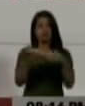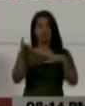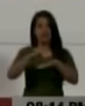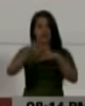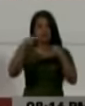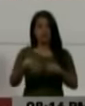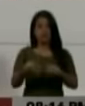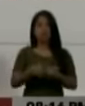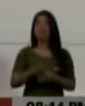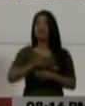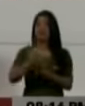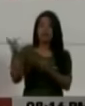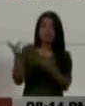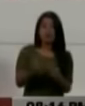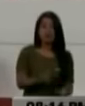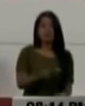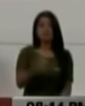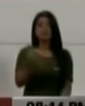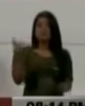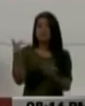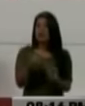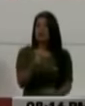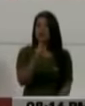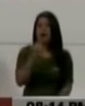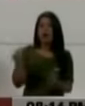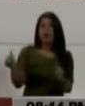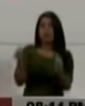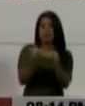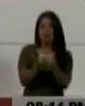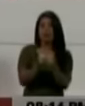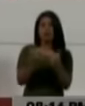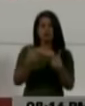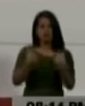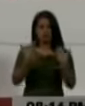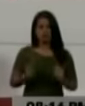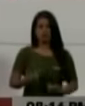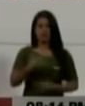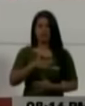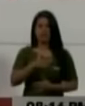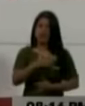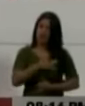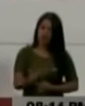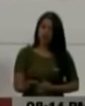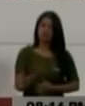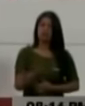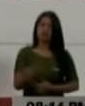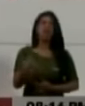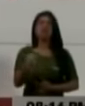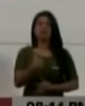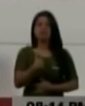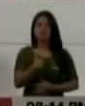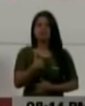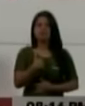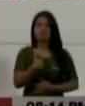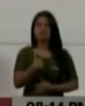a la cual se invitó como acompañante. Yo inclusive fui generoso diciendo que eran